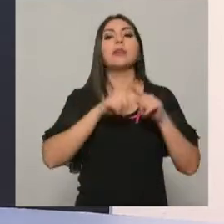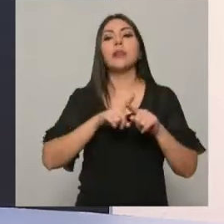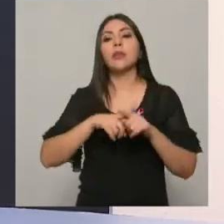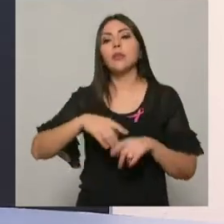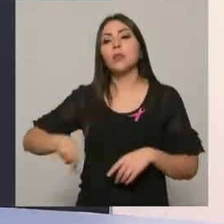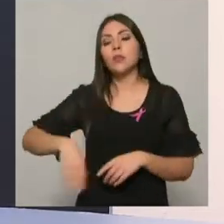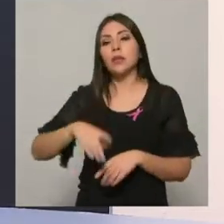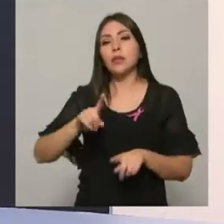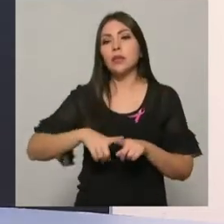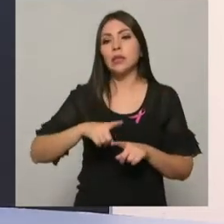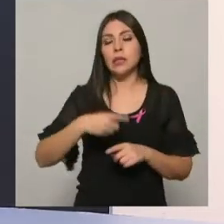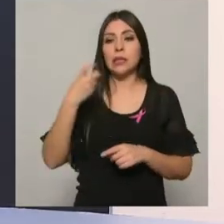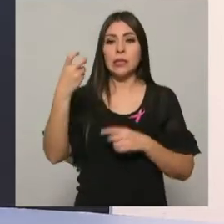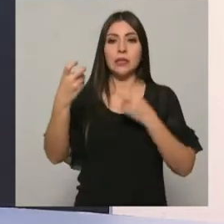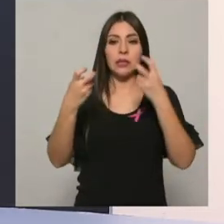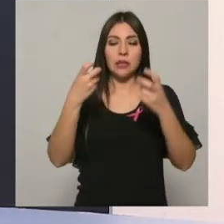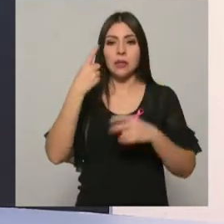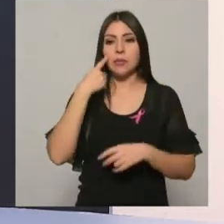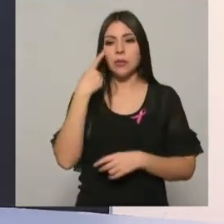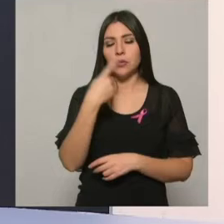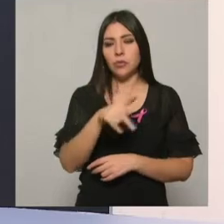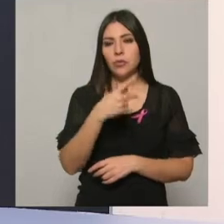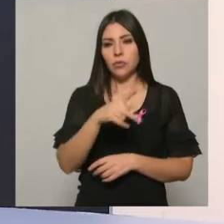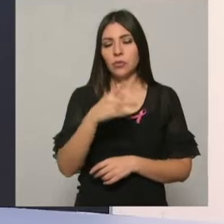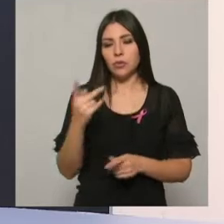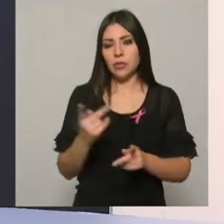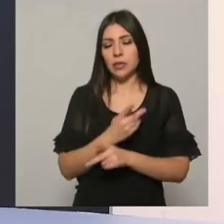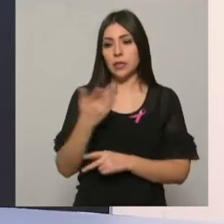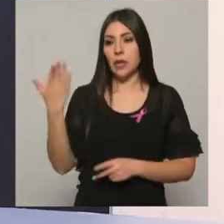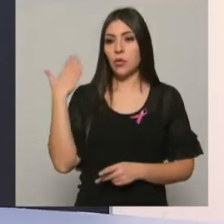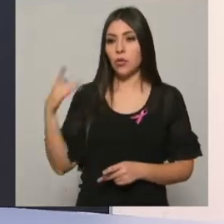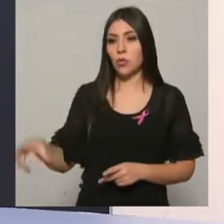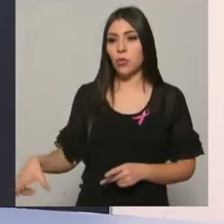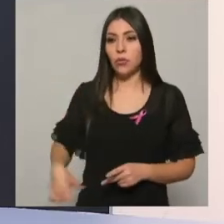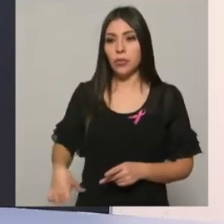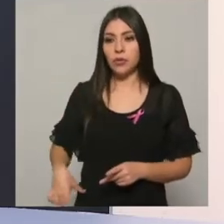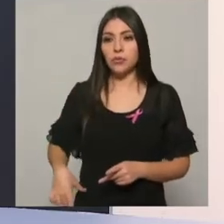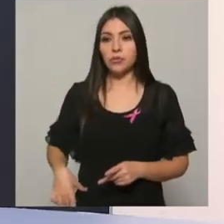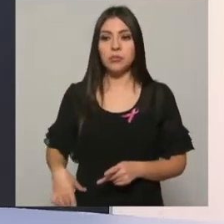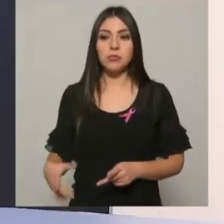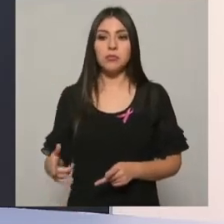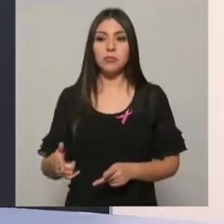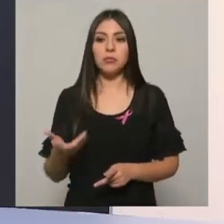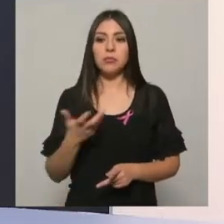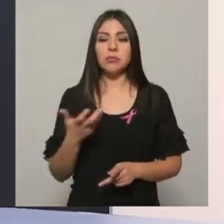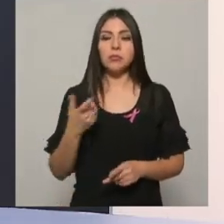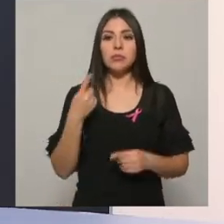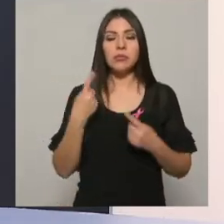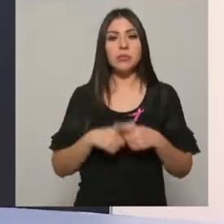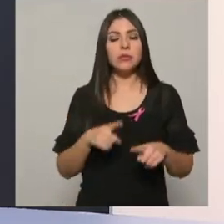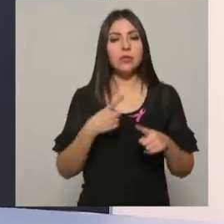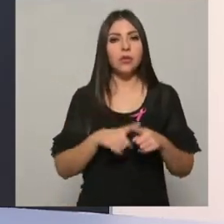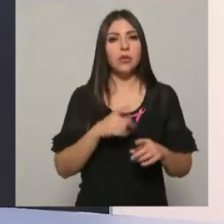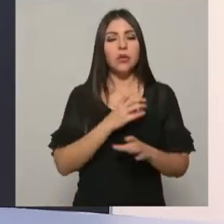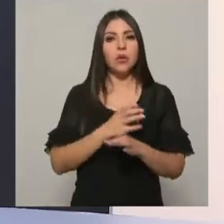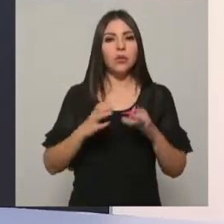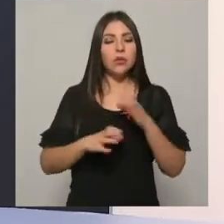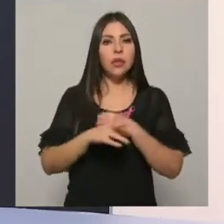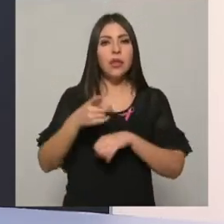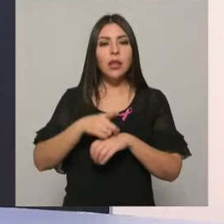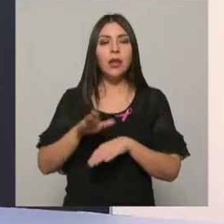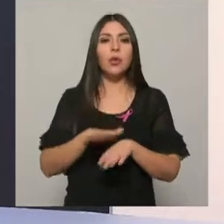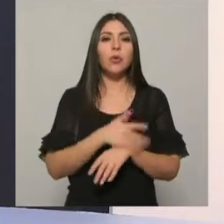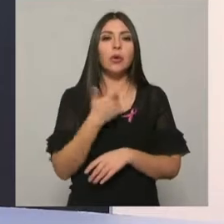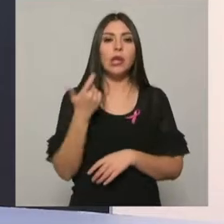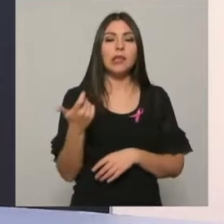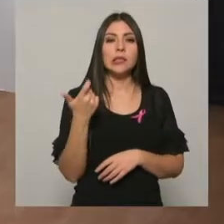quienes están siendo señalados de parte de la administración anterior por haber cometido diversos delitos, entre ellos pues desvío de recursos